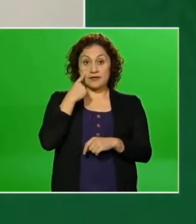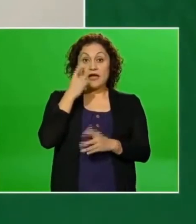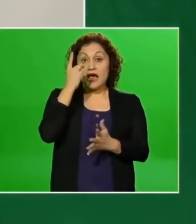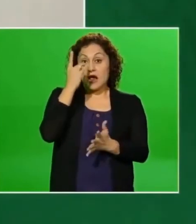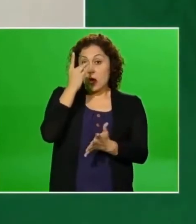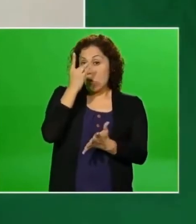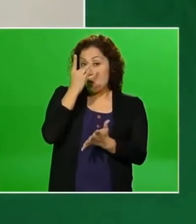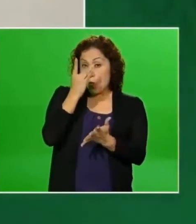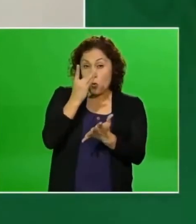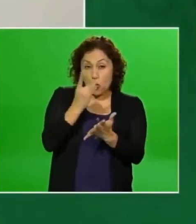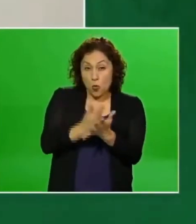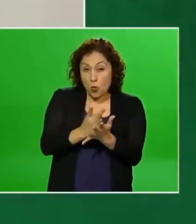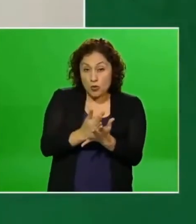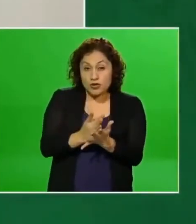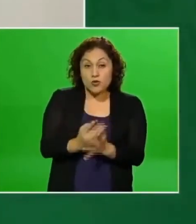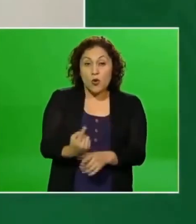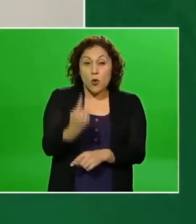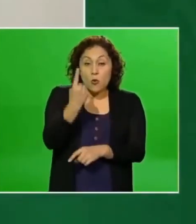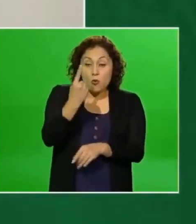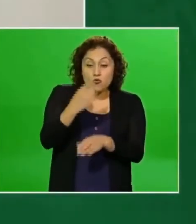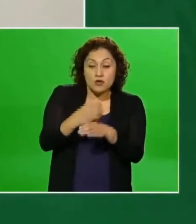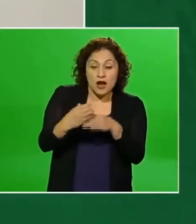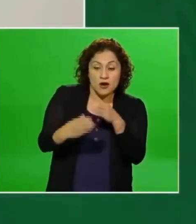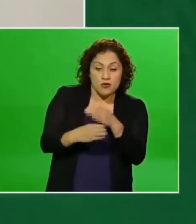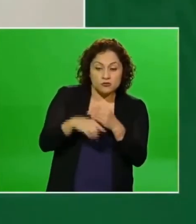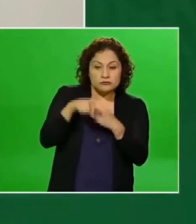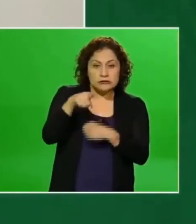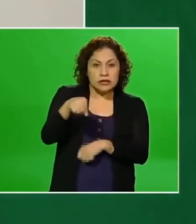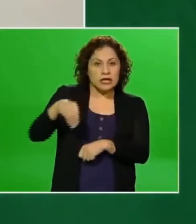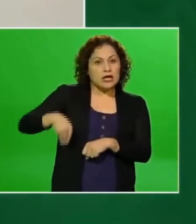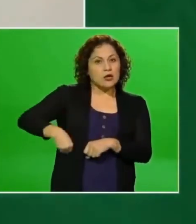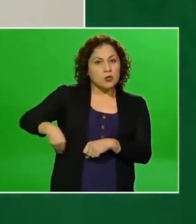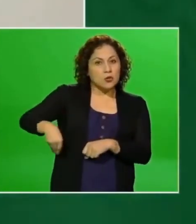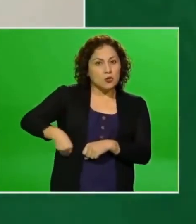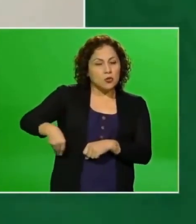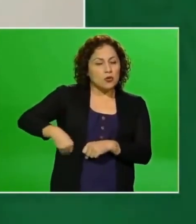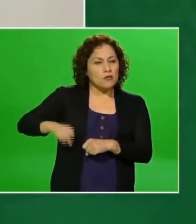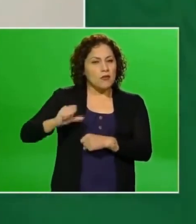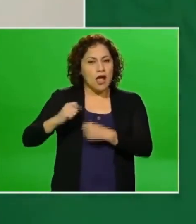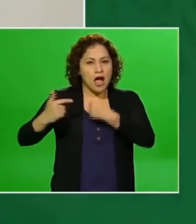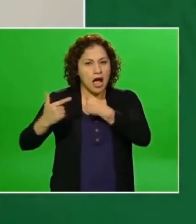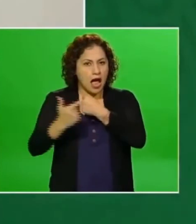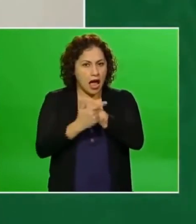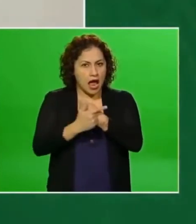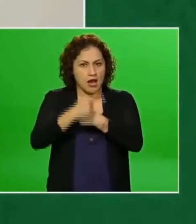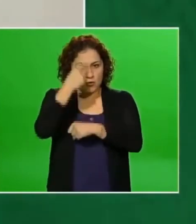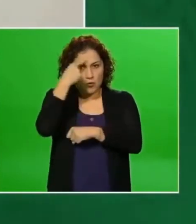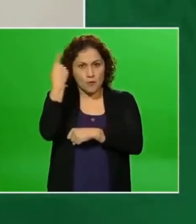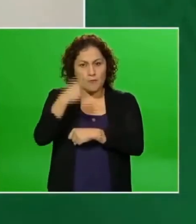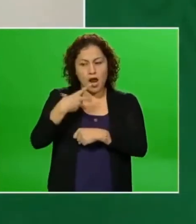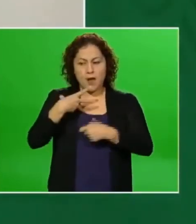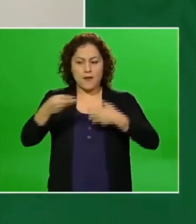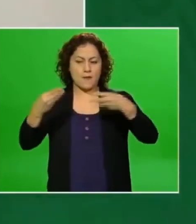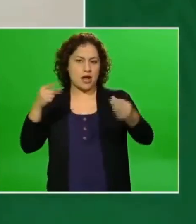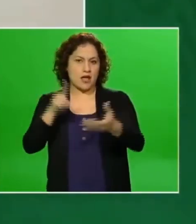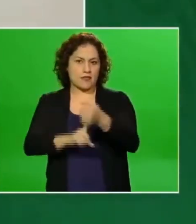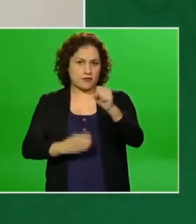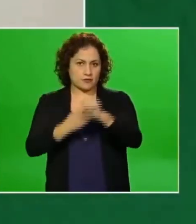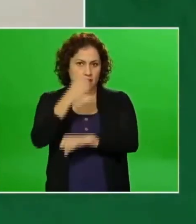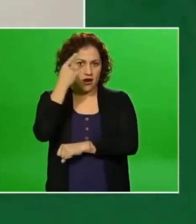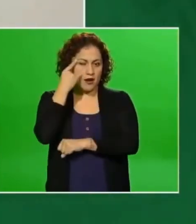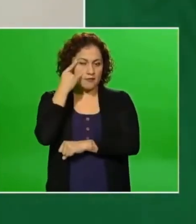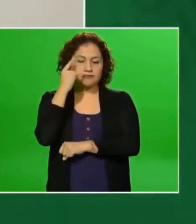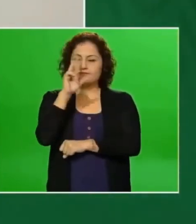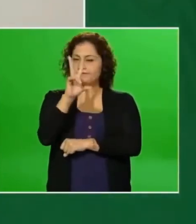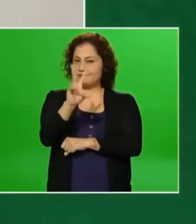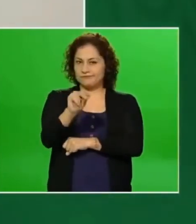no es una causa-efecto directa por la ocurrencia de alguna situación específica en el estado de Campeche, sino más bien tiene